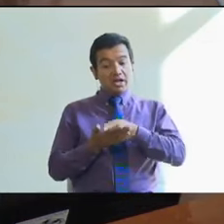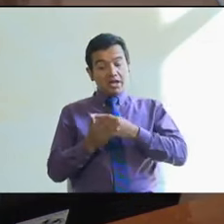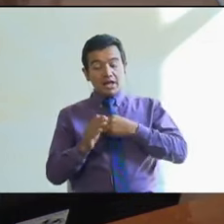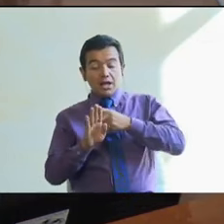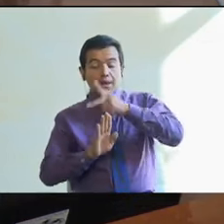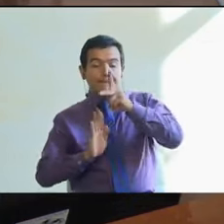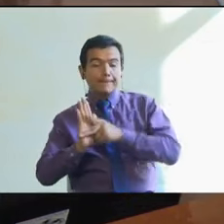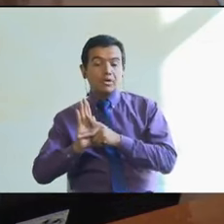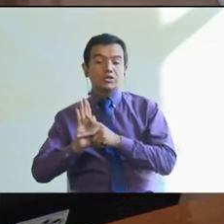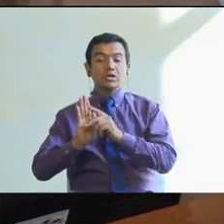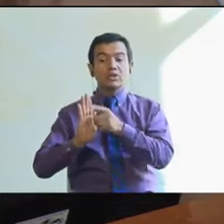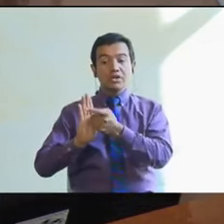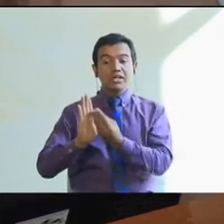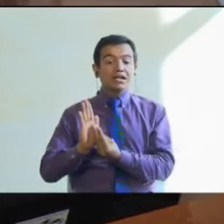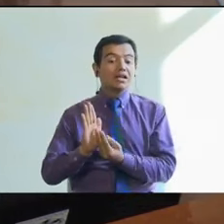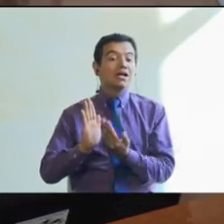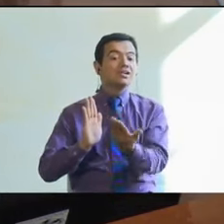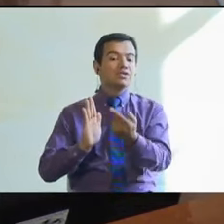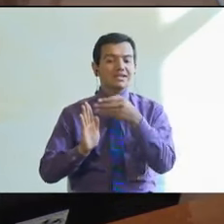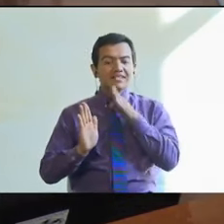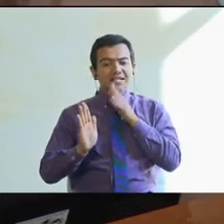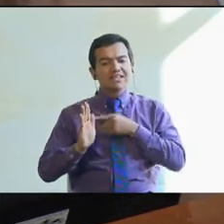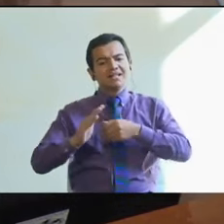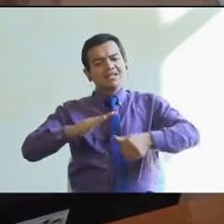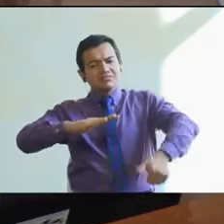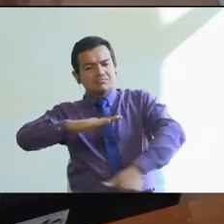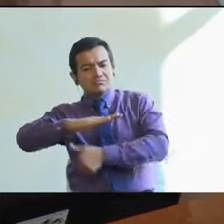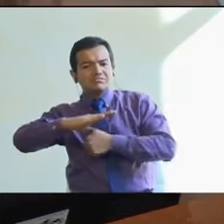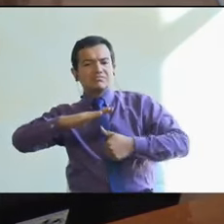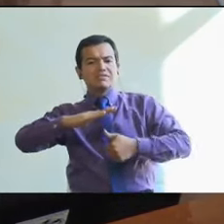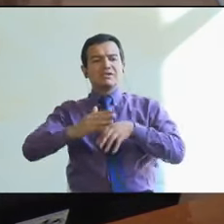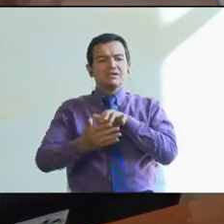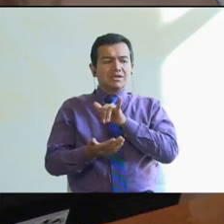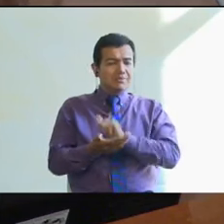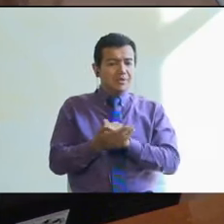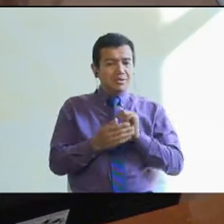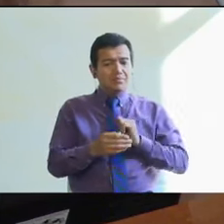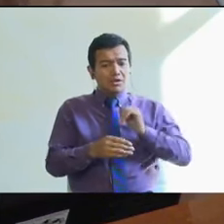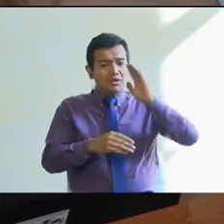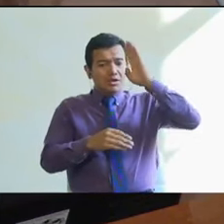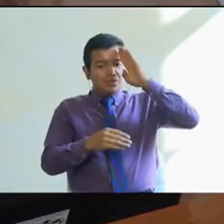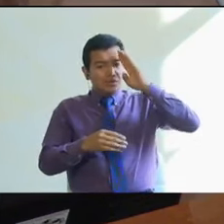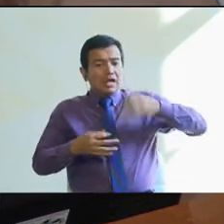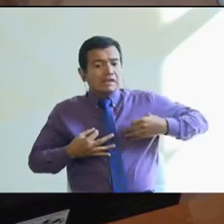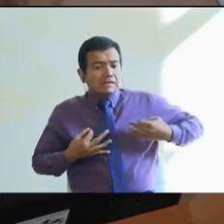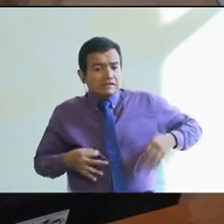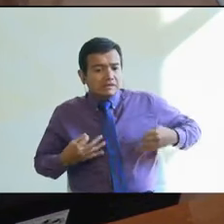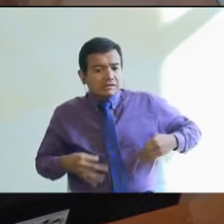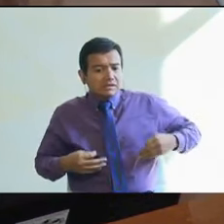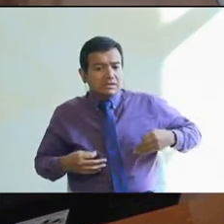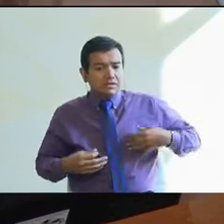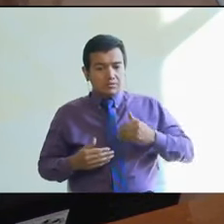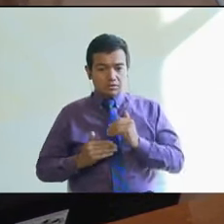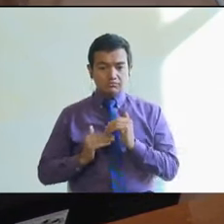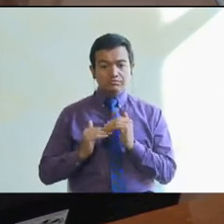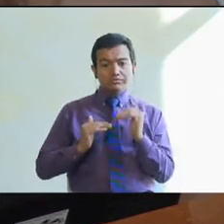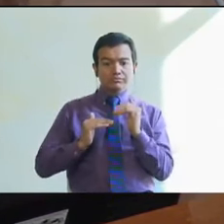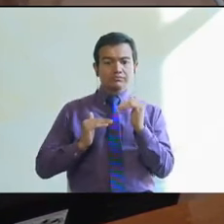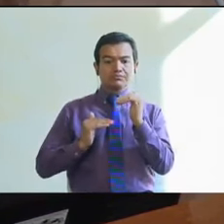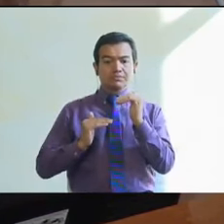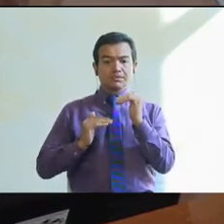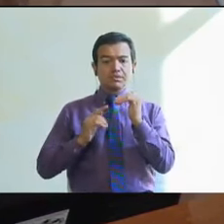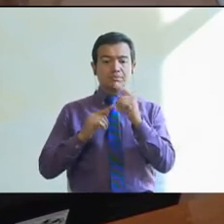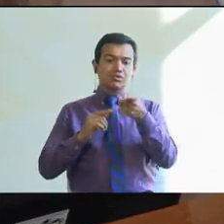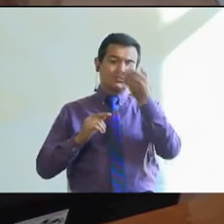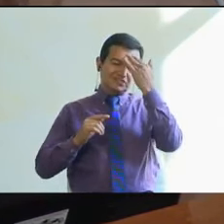proyecto que beneficia a los patrulleros a los intendentes aquellos que eran los los sargentos Pero además que como